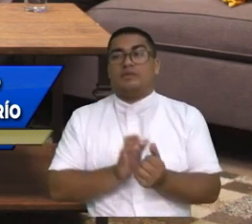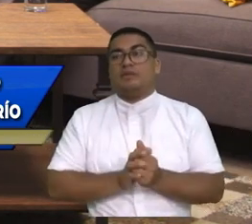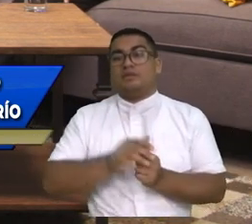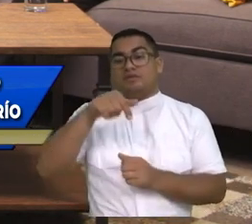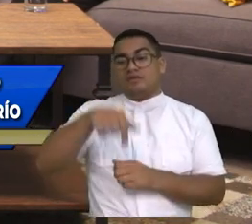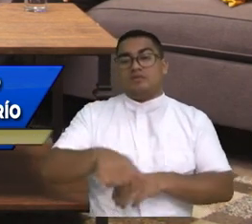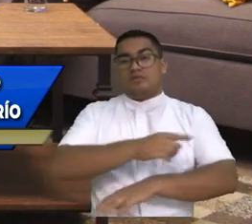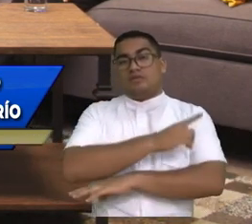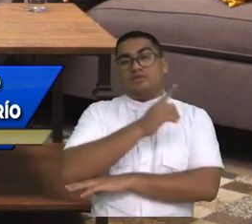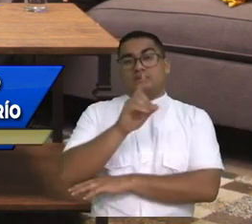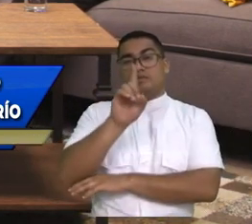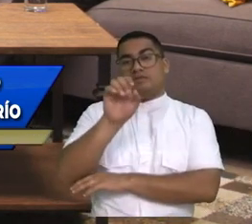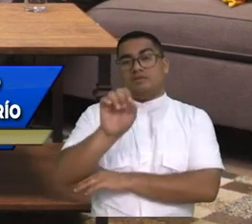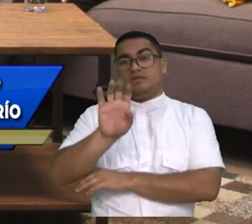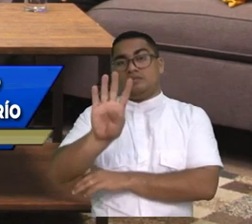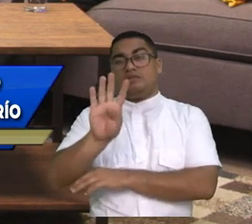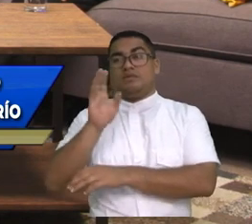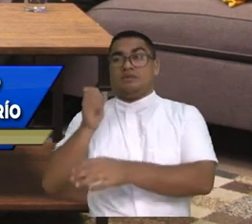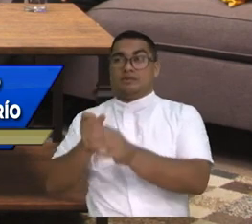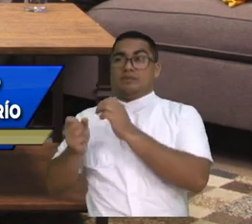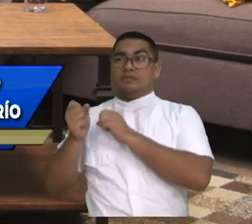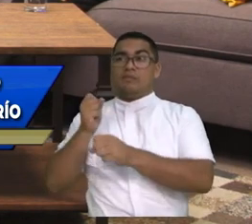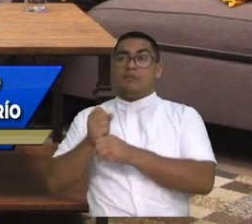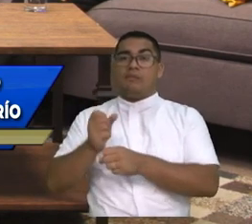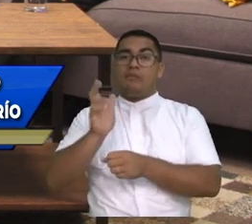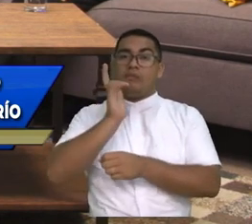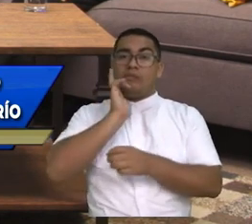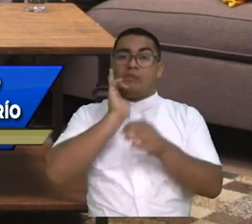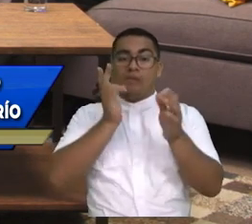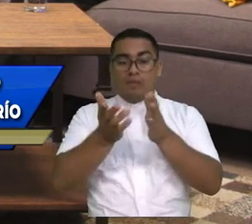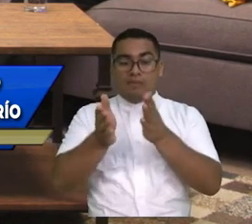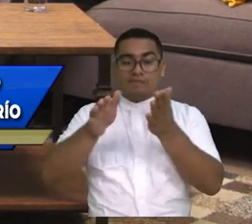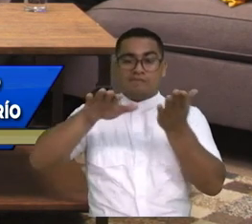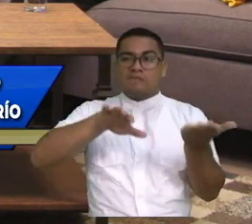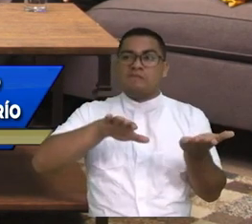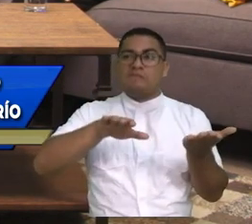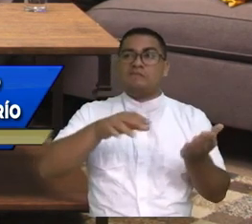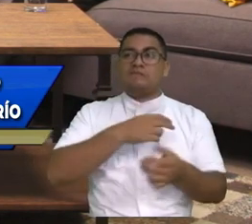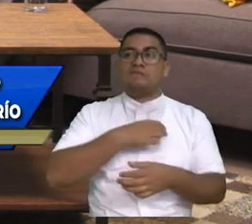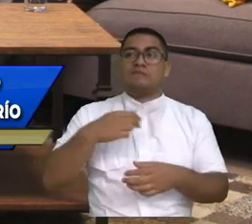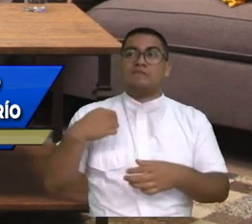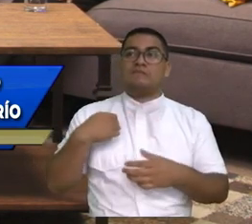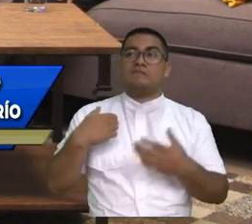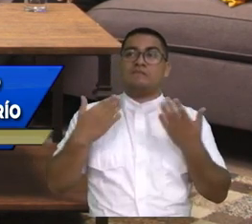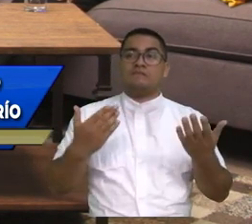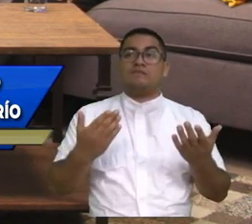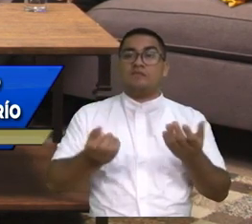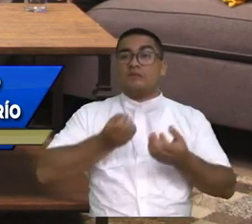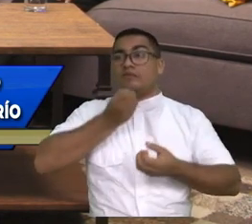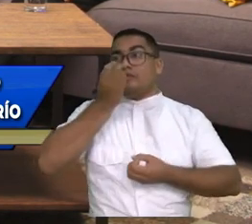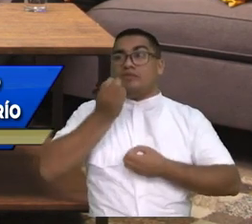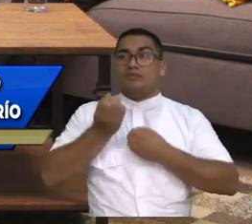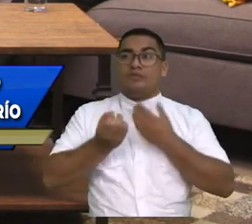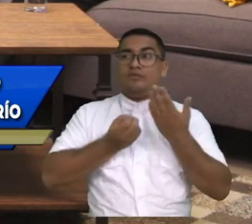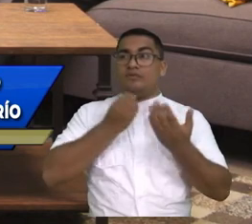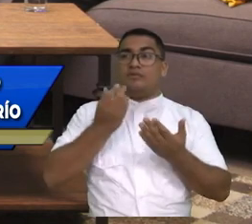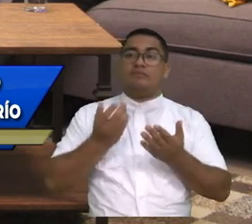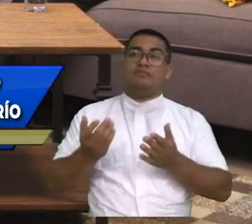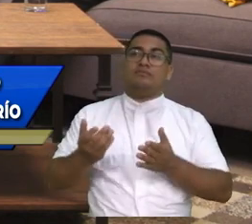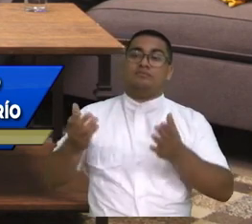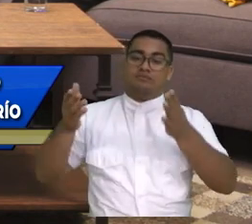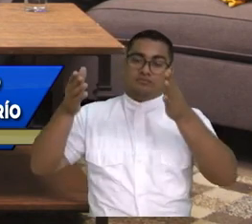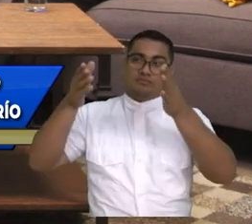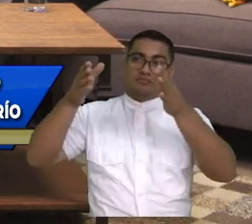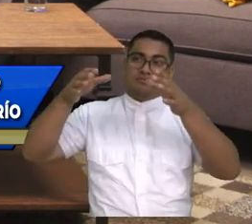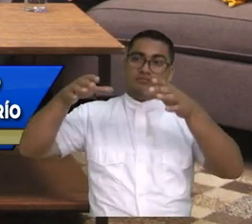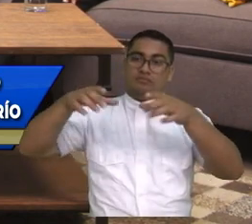en el 104 aniversario de su tránsito a la inmortalidad, se van a depositar ofrendas florales en el monumento